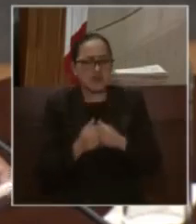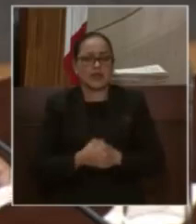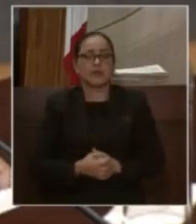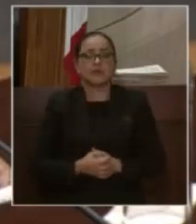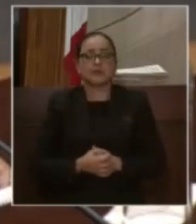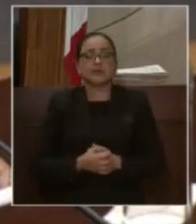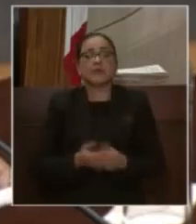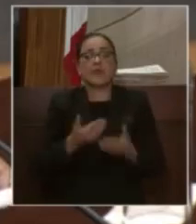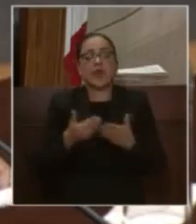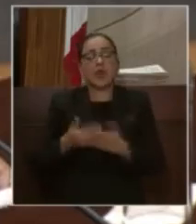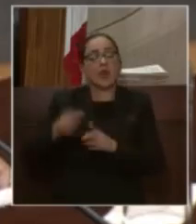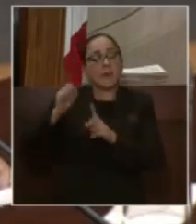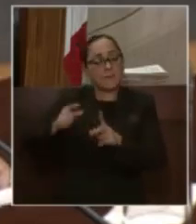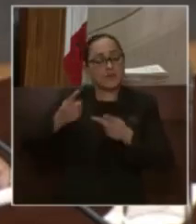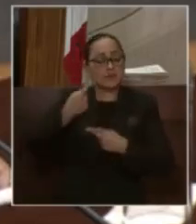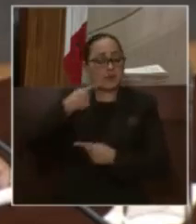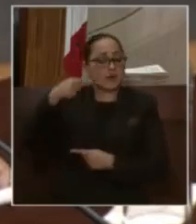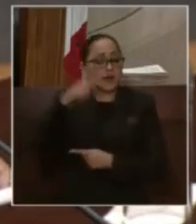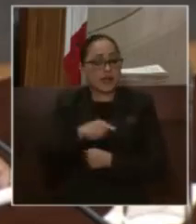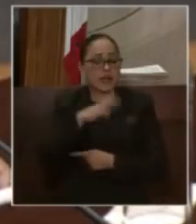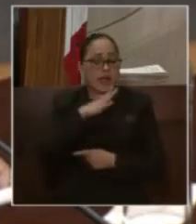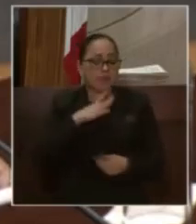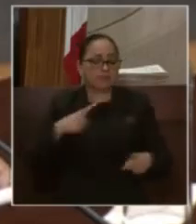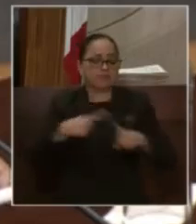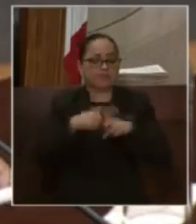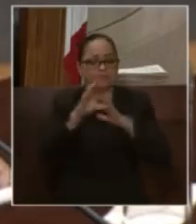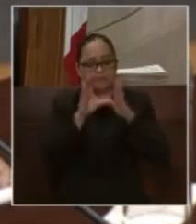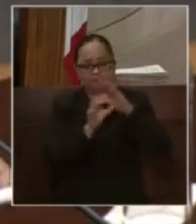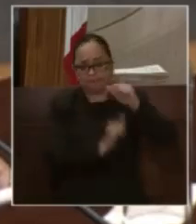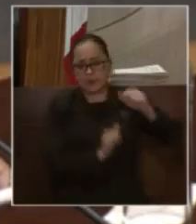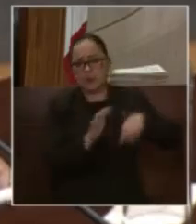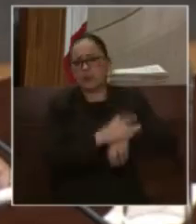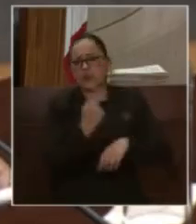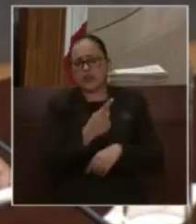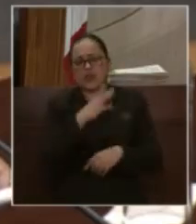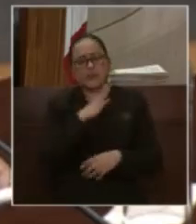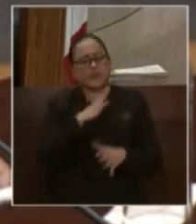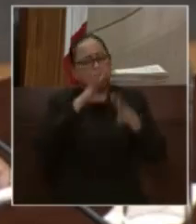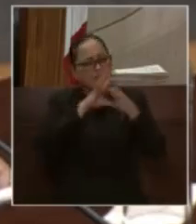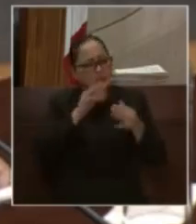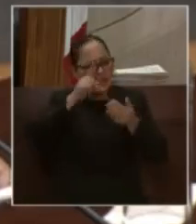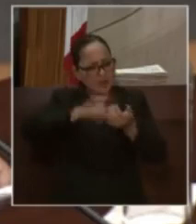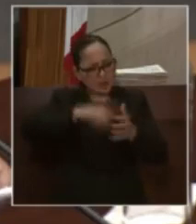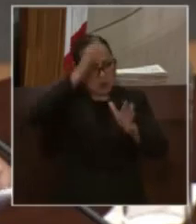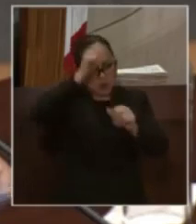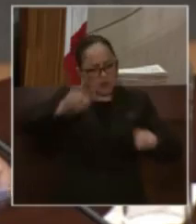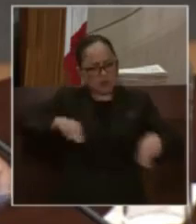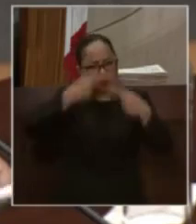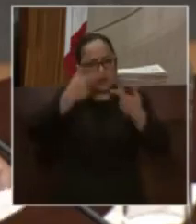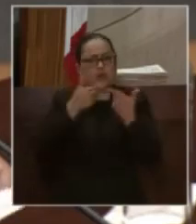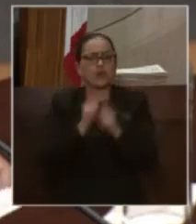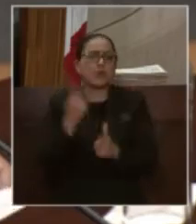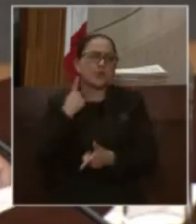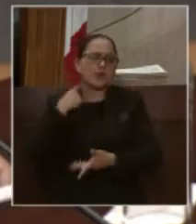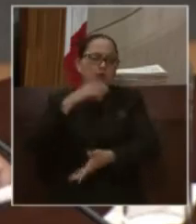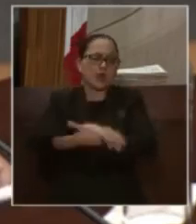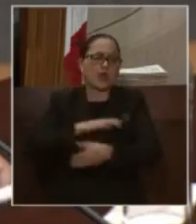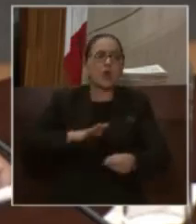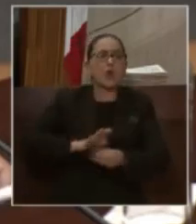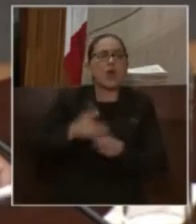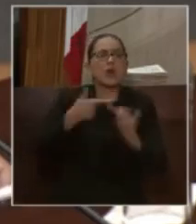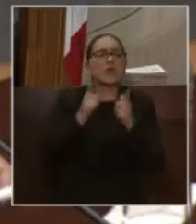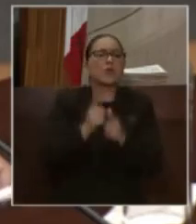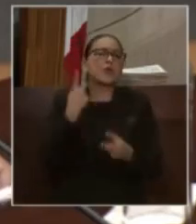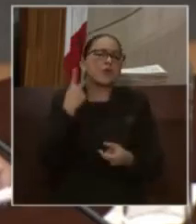afirmaciones. El recurrente también intenta plantear la inconstitucionalidad de la exigencia de precisar en los convenios de coalición el grupo parlamentario al que